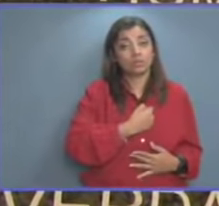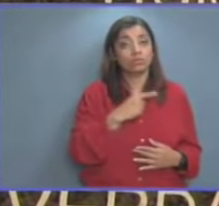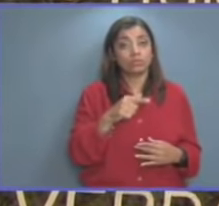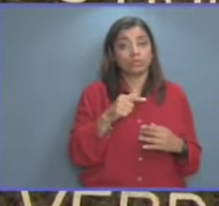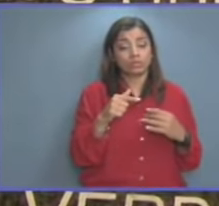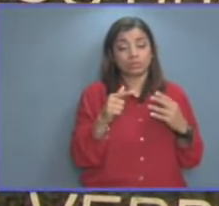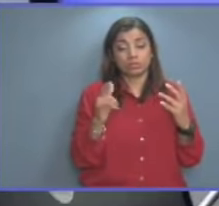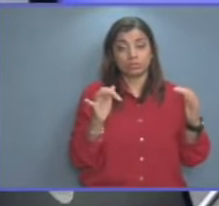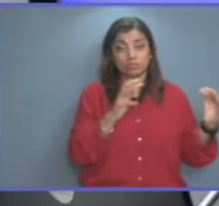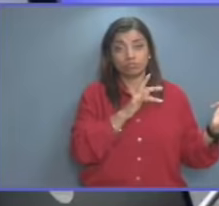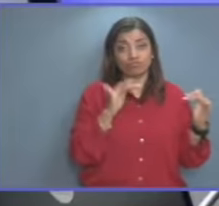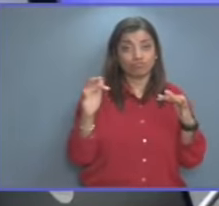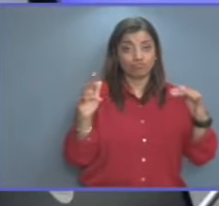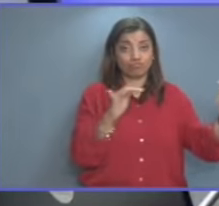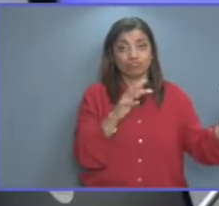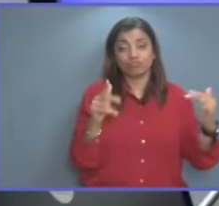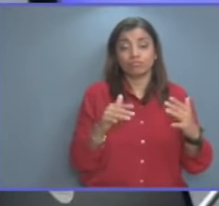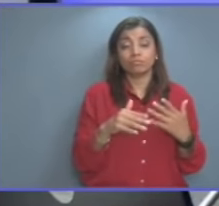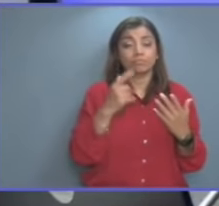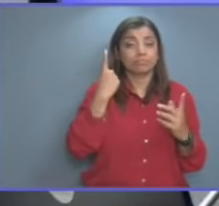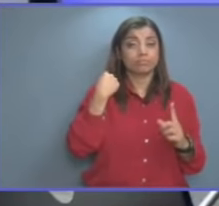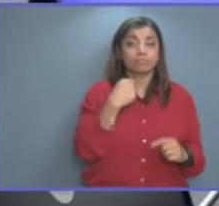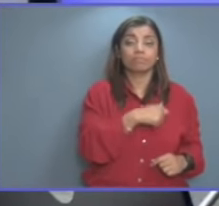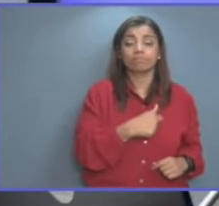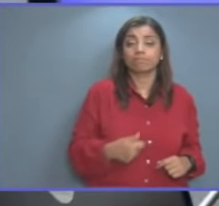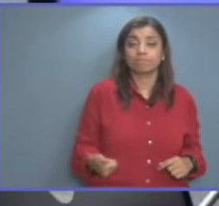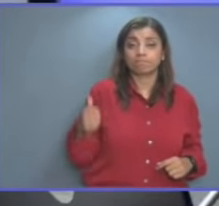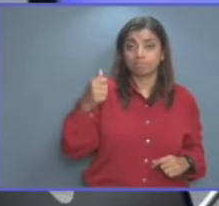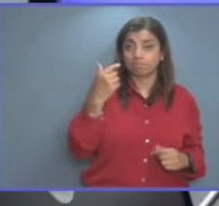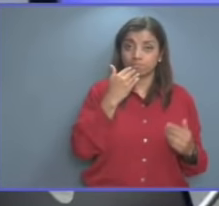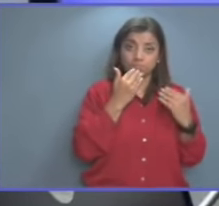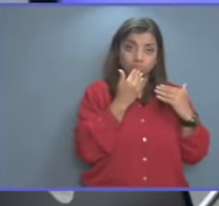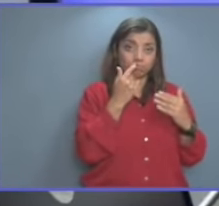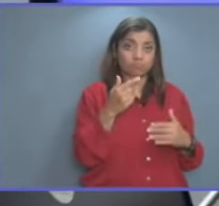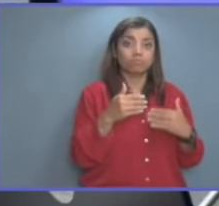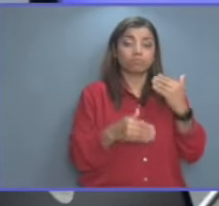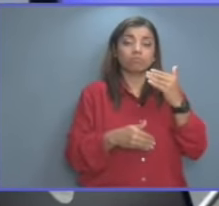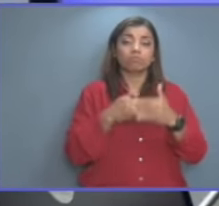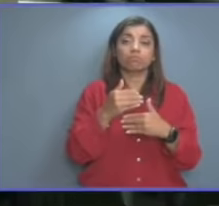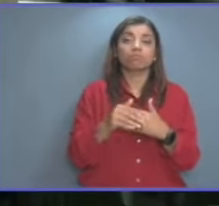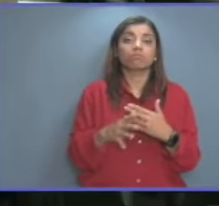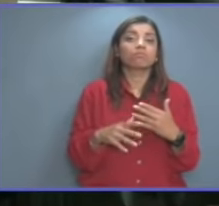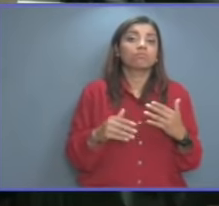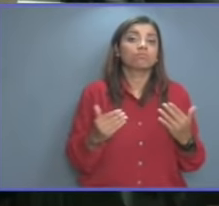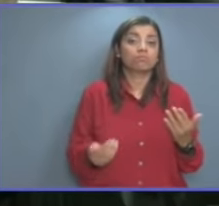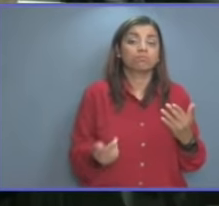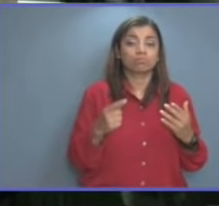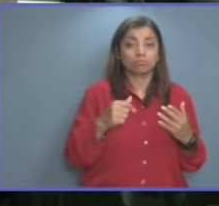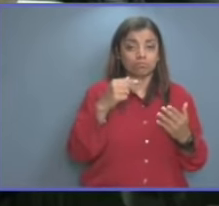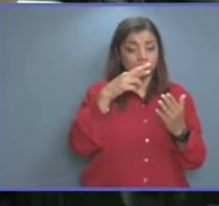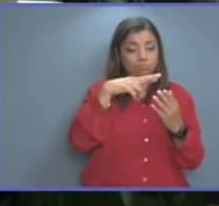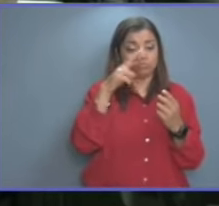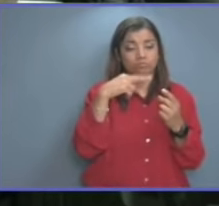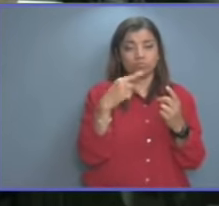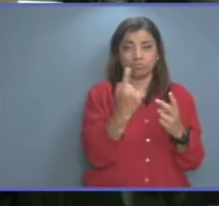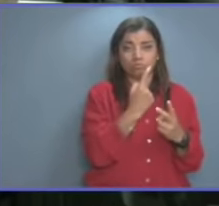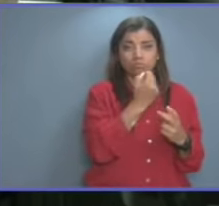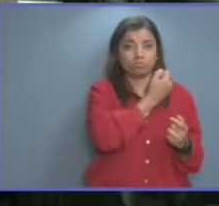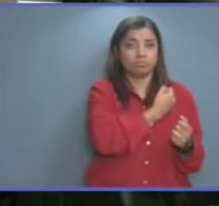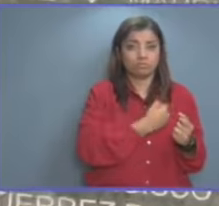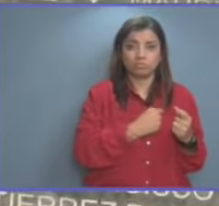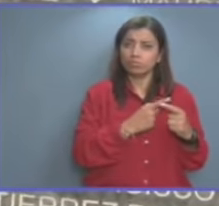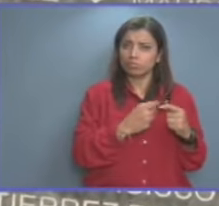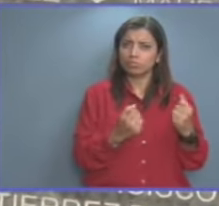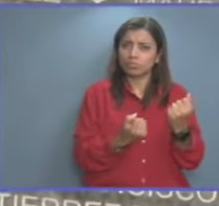juan carlos al man titular de digestyc detalló el proceso que se ha llevado a cabo para la elaboración del registro de víctimas y su